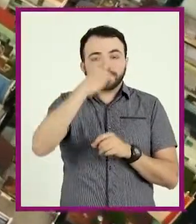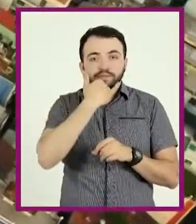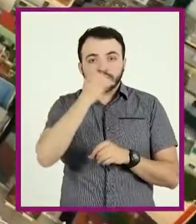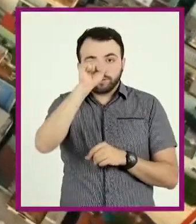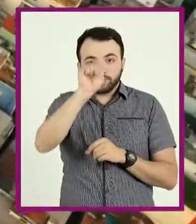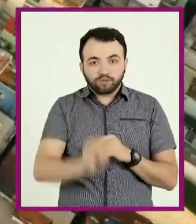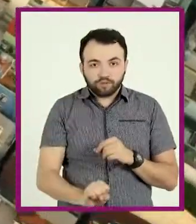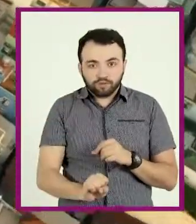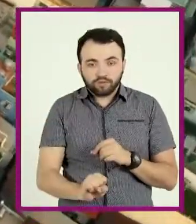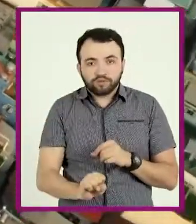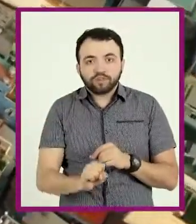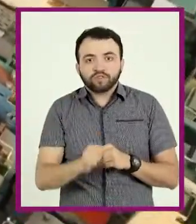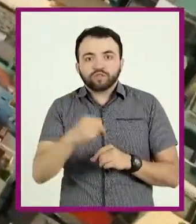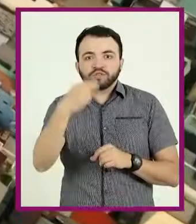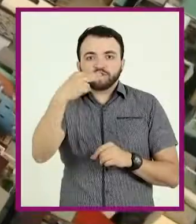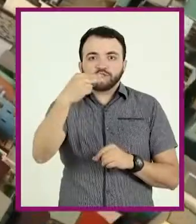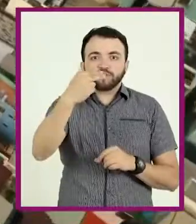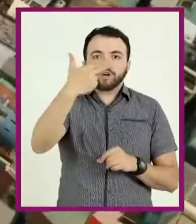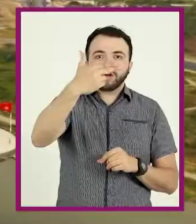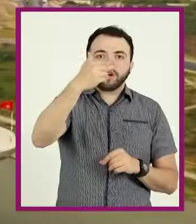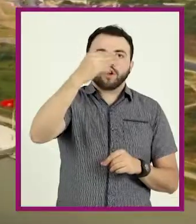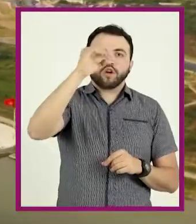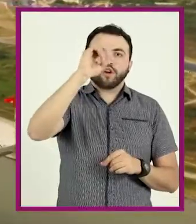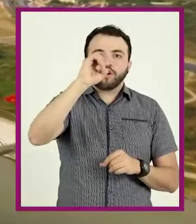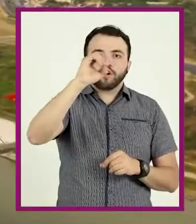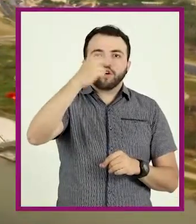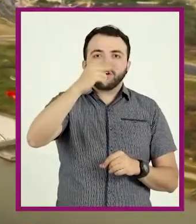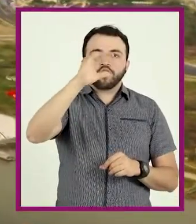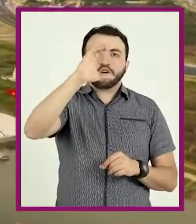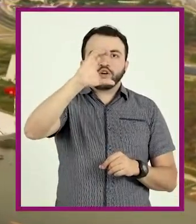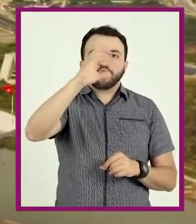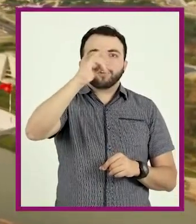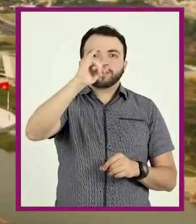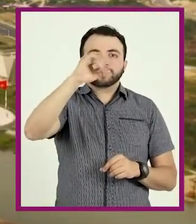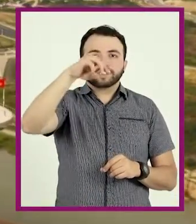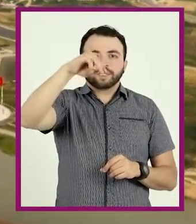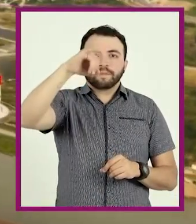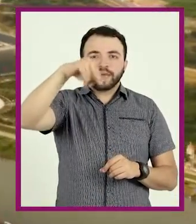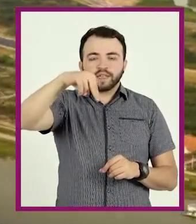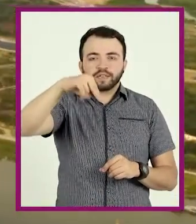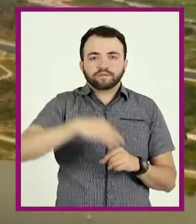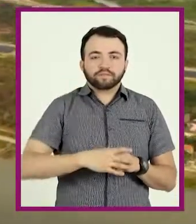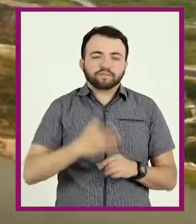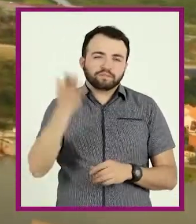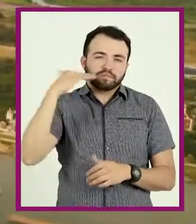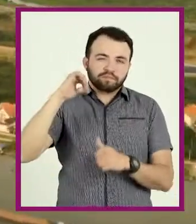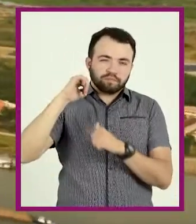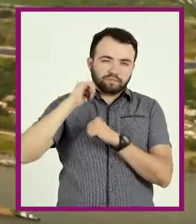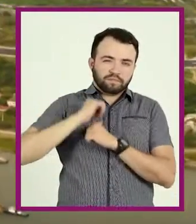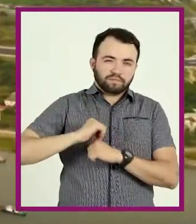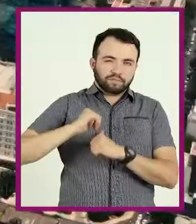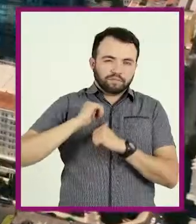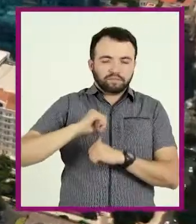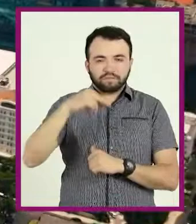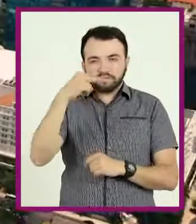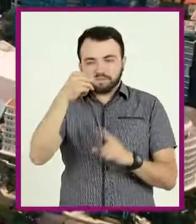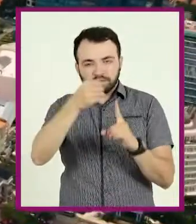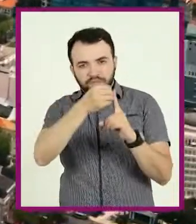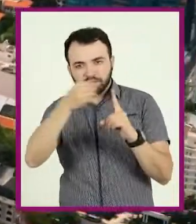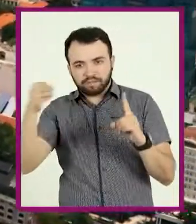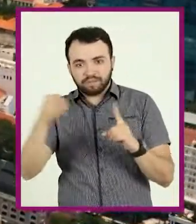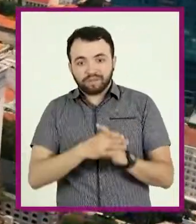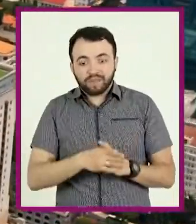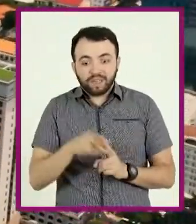Cambiando de rumbo, al sur se encuentra la ciudad Ho Chi Minh, cerca del delta del río Mekong. Ho Chi